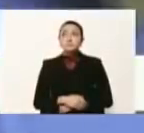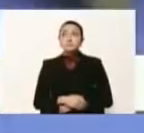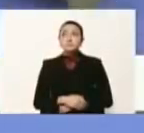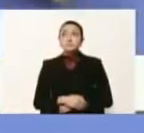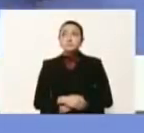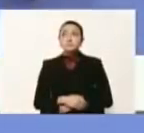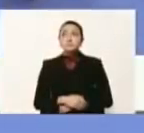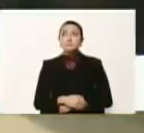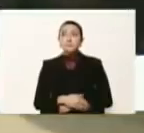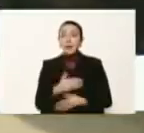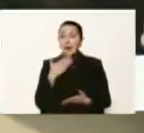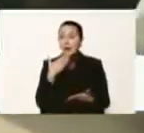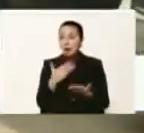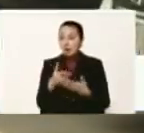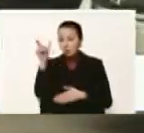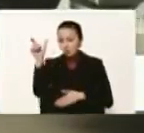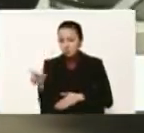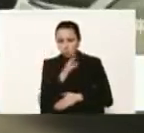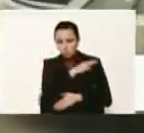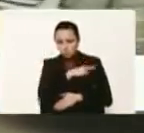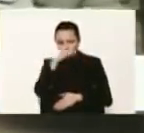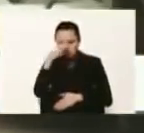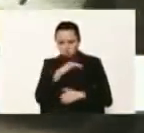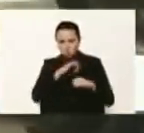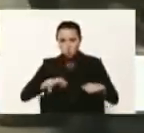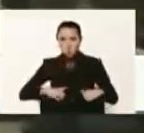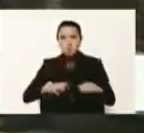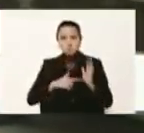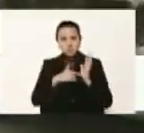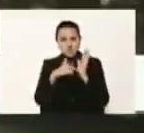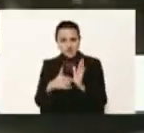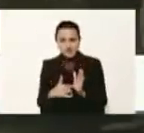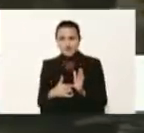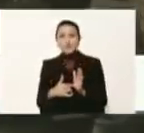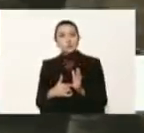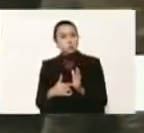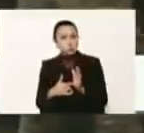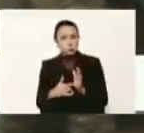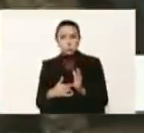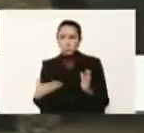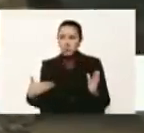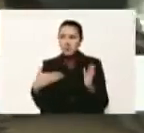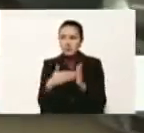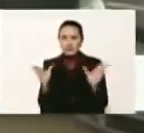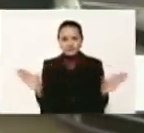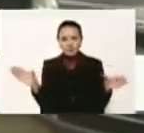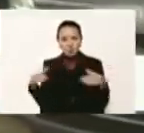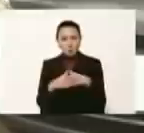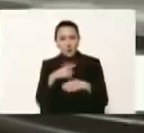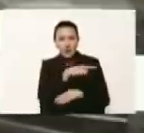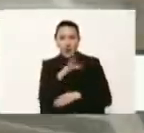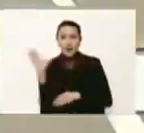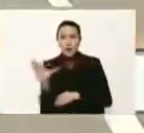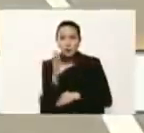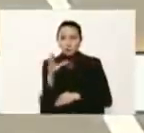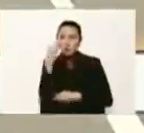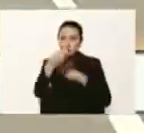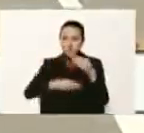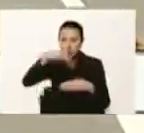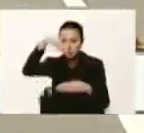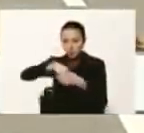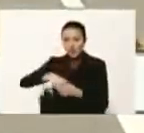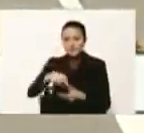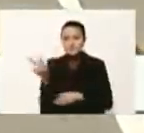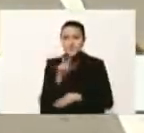Muchísimas gracias, mayor general. Hemos mostrado, esto ha sido un gran golpe al paramilitarismo colombiano en Venezuela.